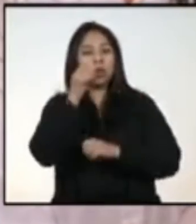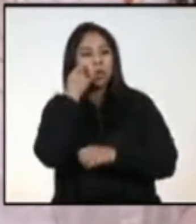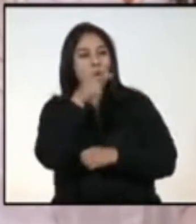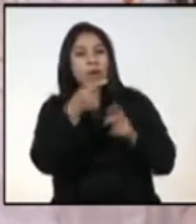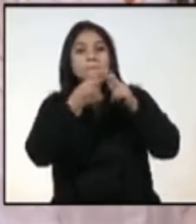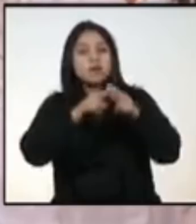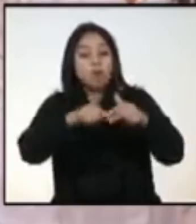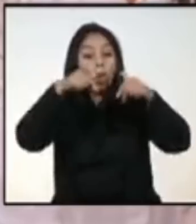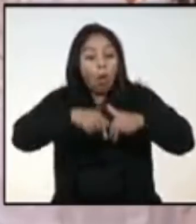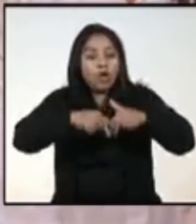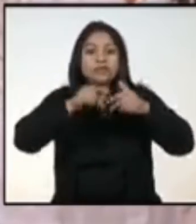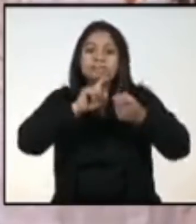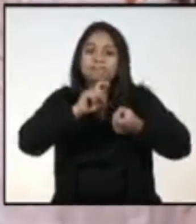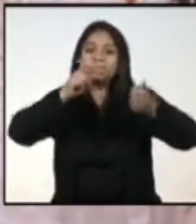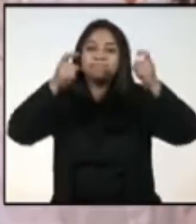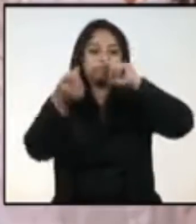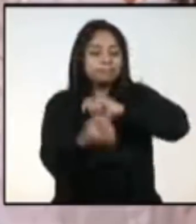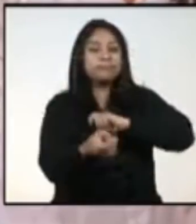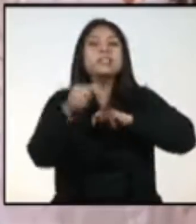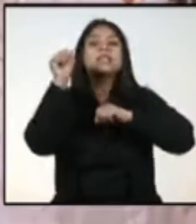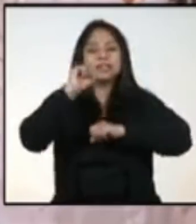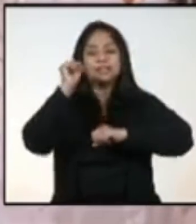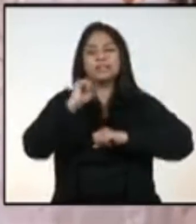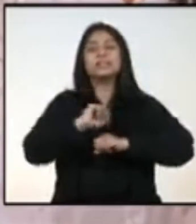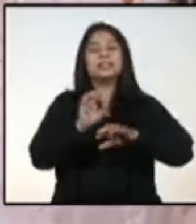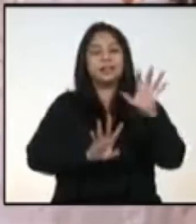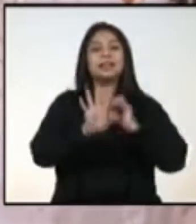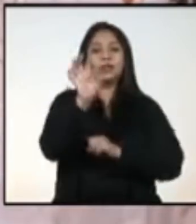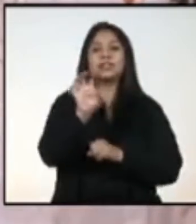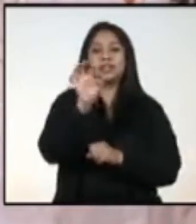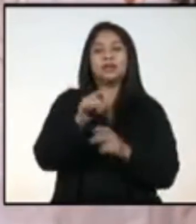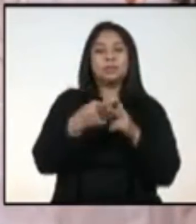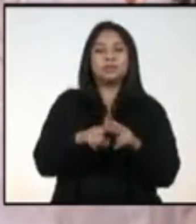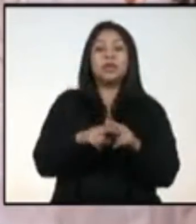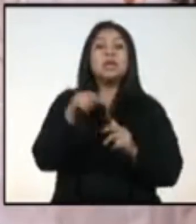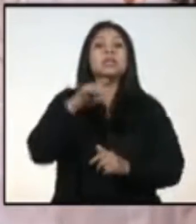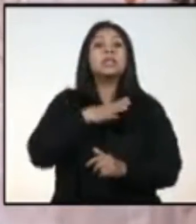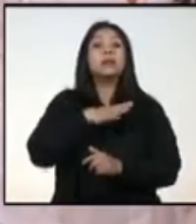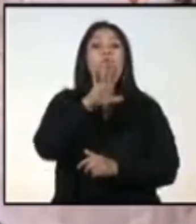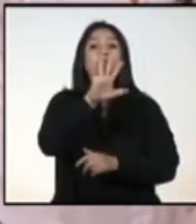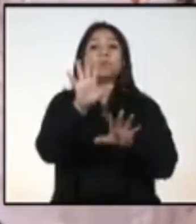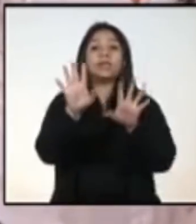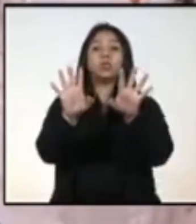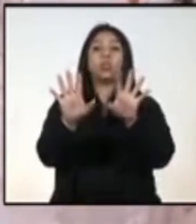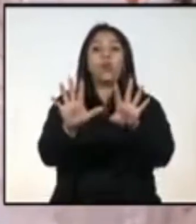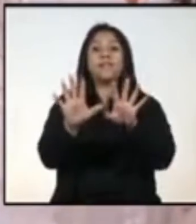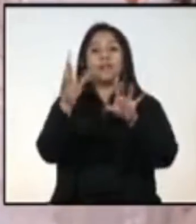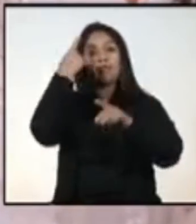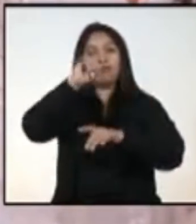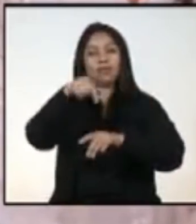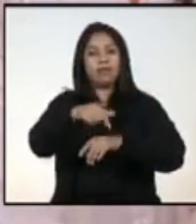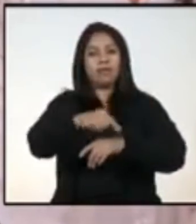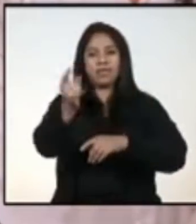principia hoy y ahora, y efectivamente principió el 14 de enero. Llevamos 59 días trabajando en la